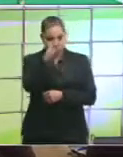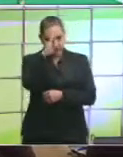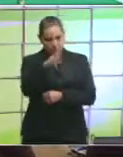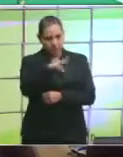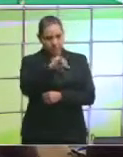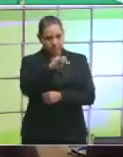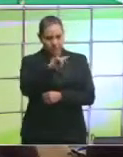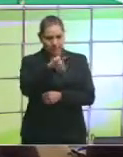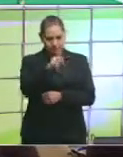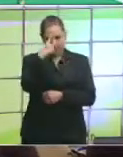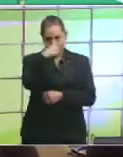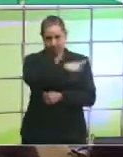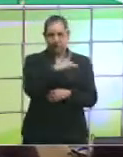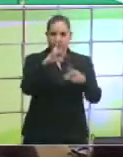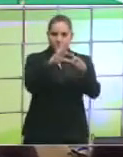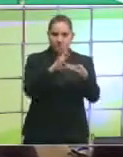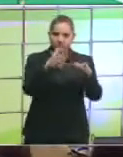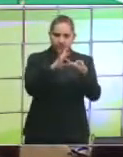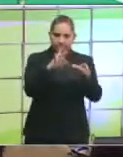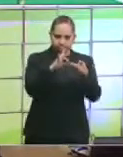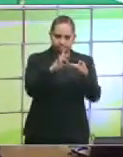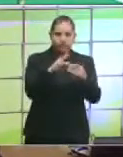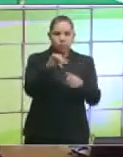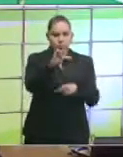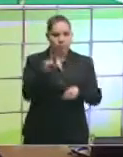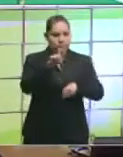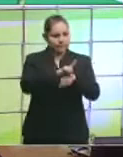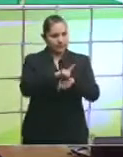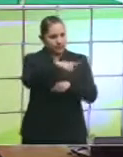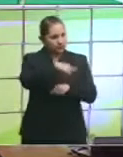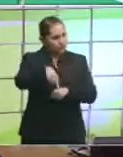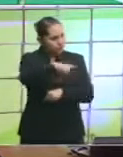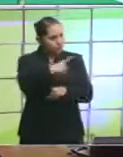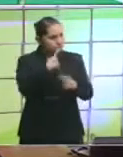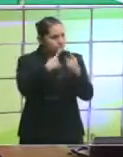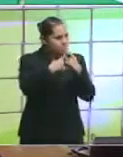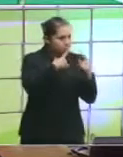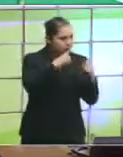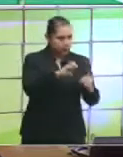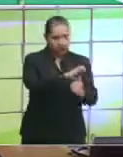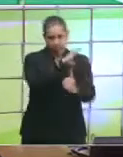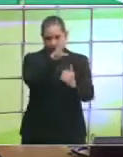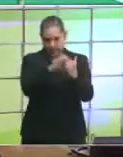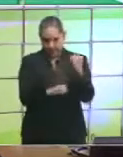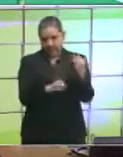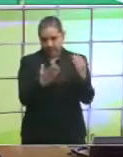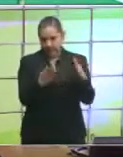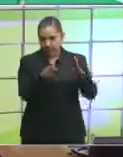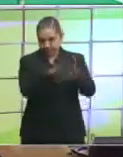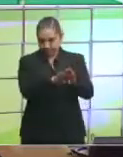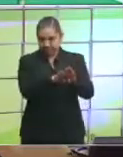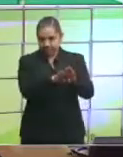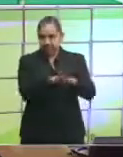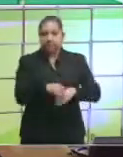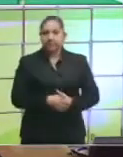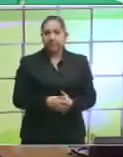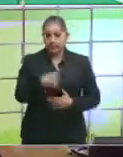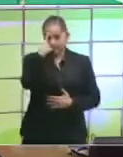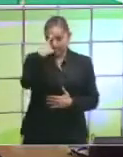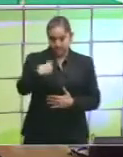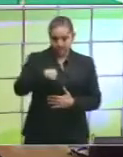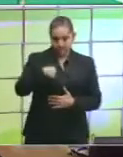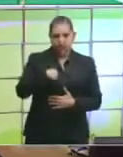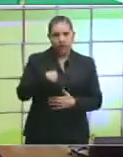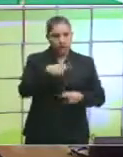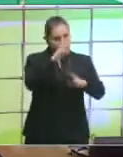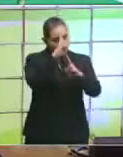de la conferencia magistral de clausura del evento diálogos para la justicia abierta es un honor para mí presentar a